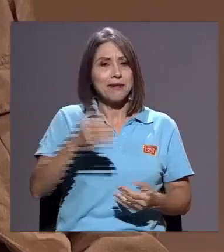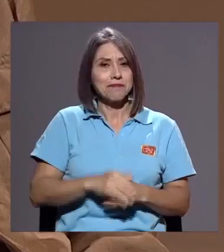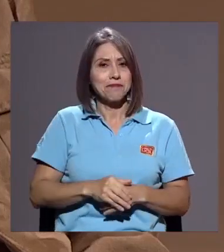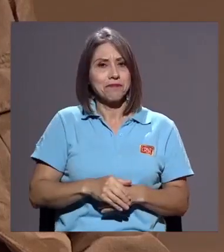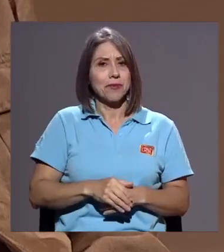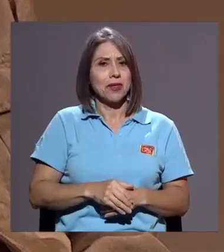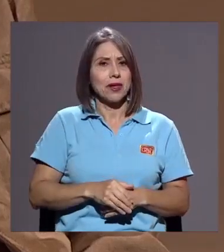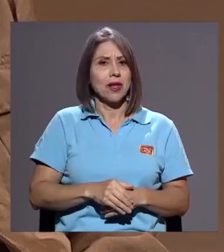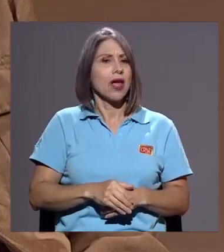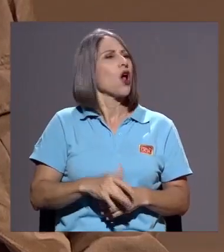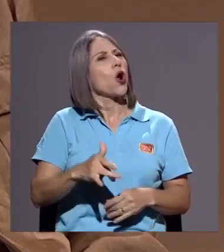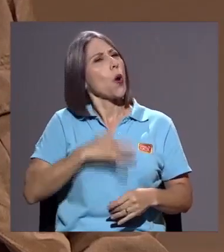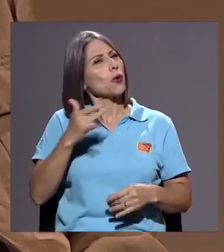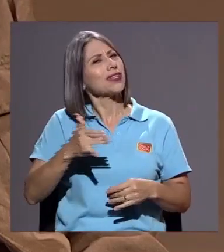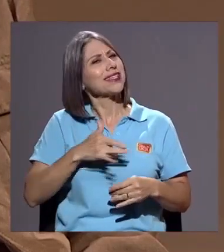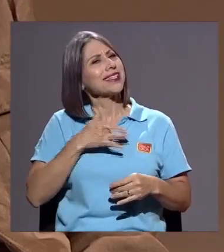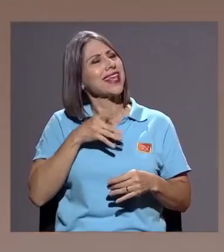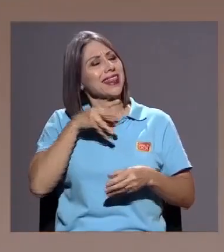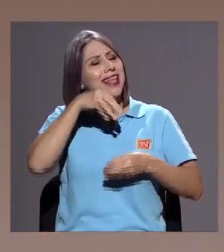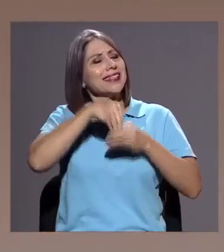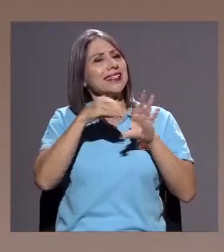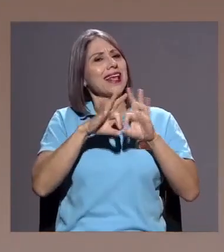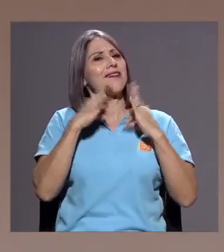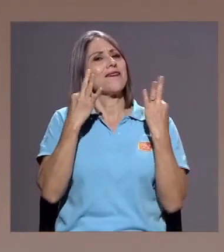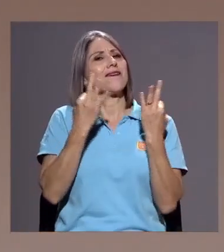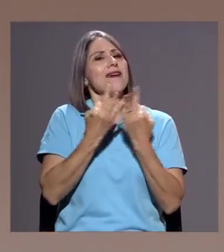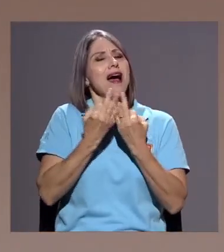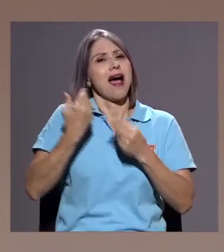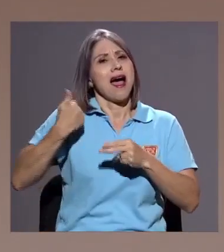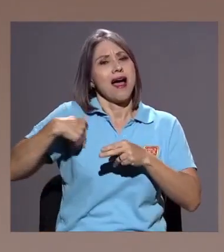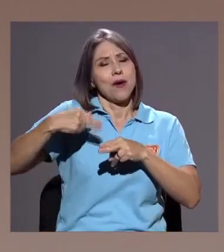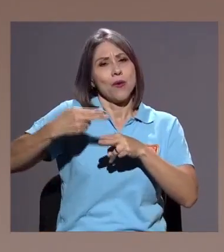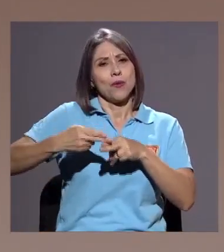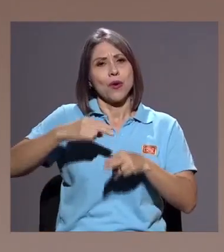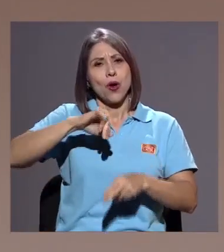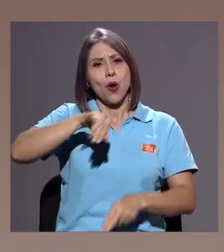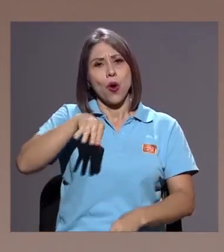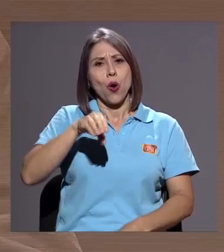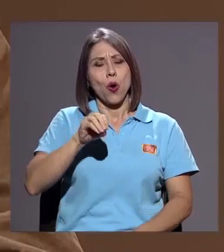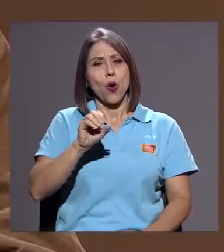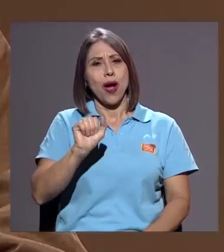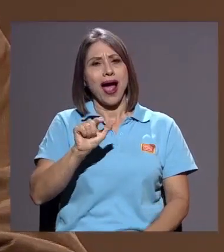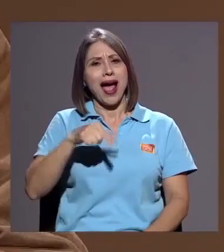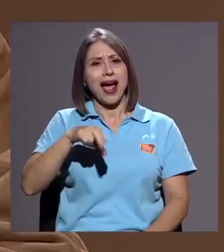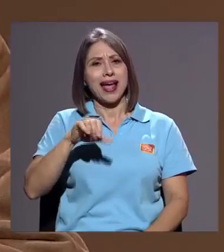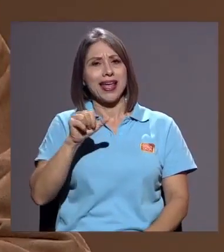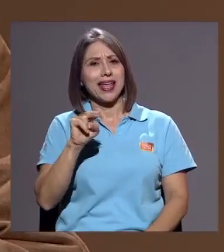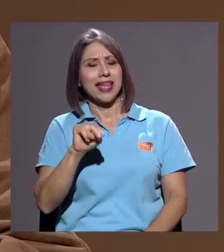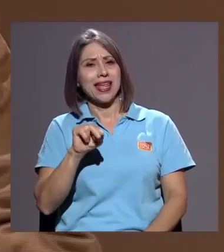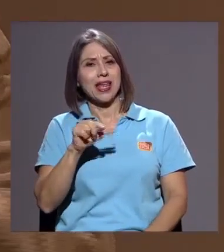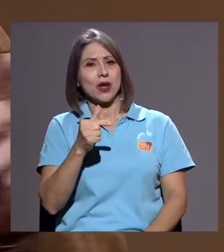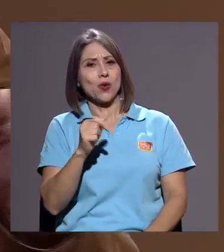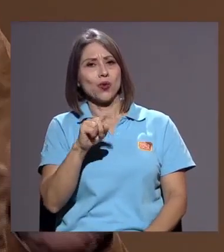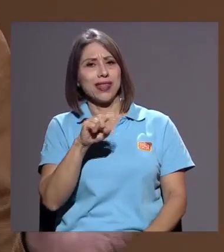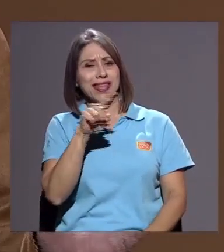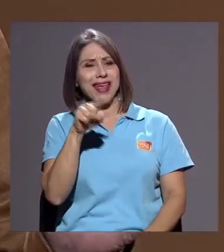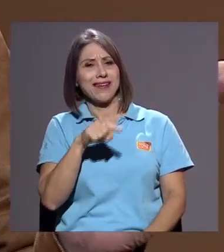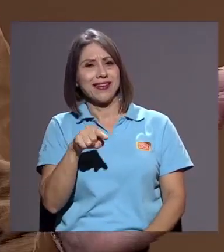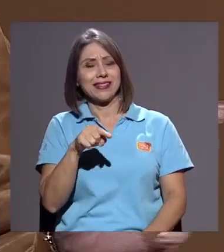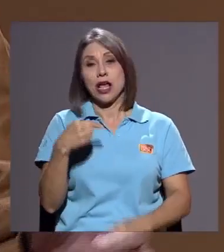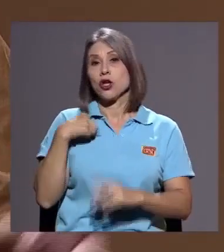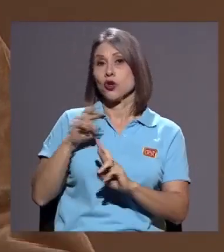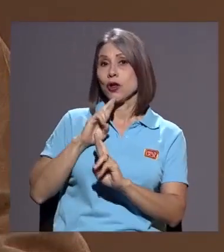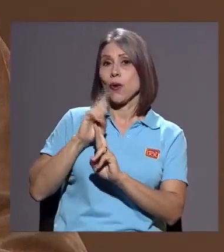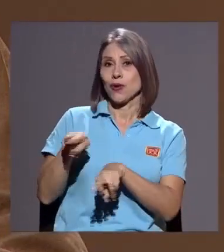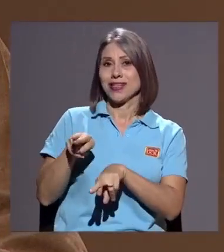¿Cómo se siente ser pariente de Joaquín Gutiérrez? Ya. Te lo voy a contestar, pero primero quiero terminar lo